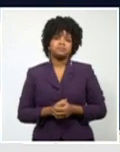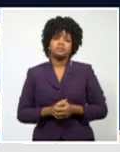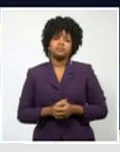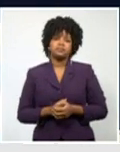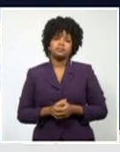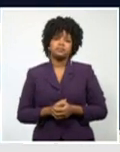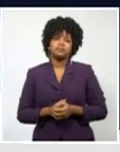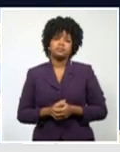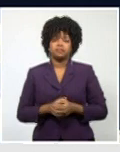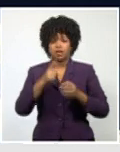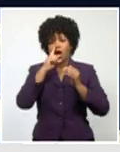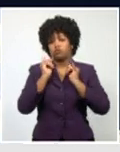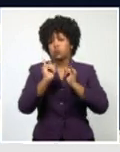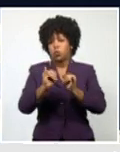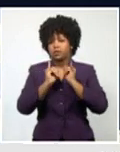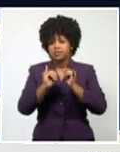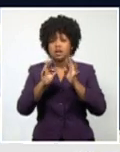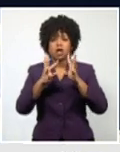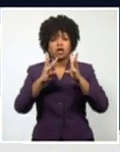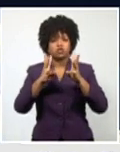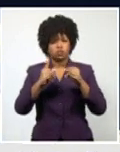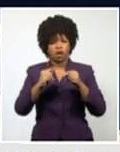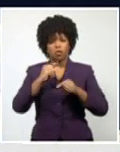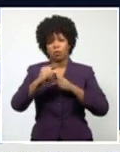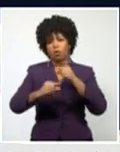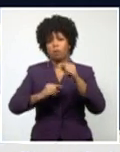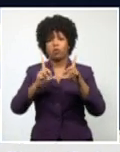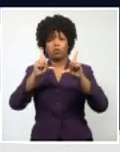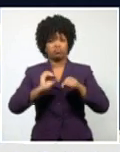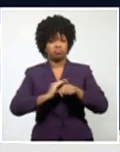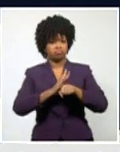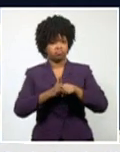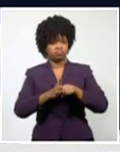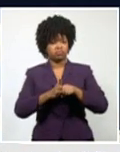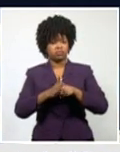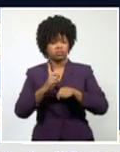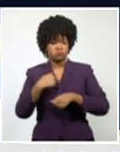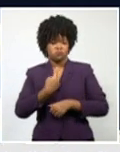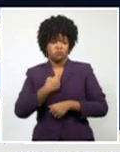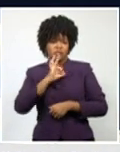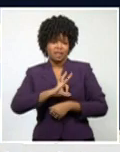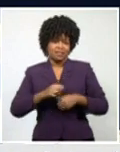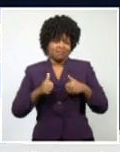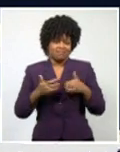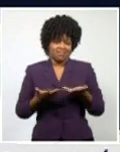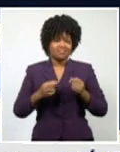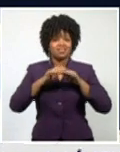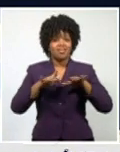estas noticias, estos resultados que vamos teniendo, que no les niego que no agraden, o sea,